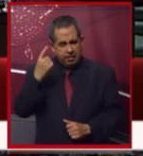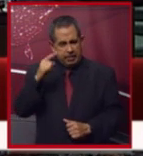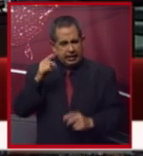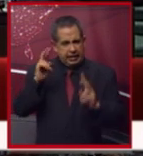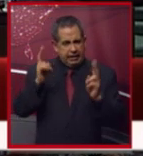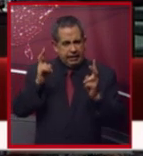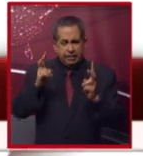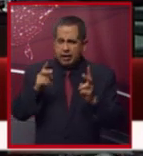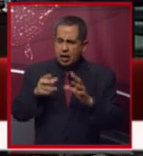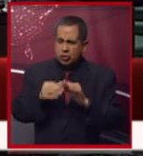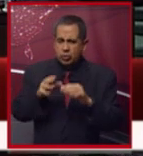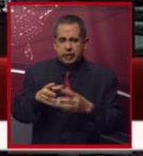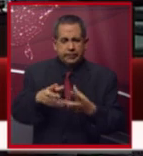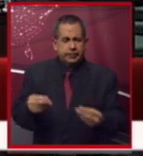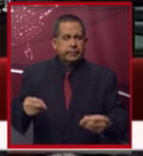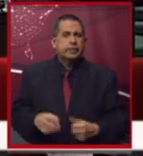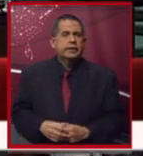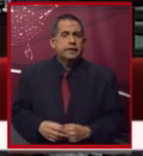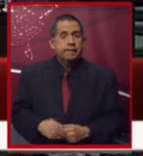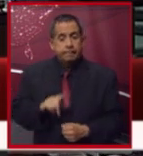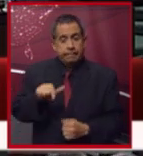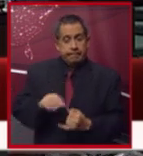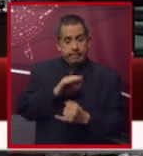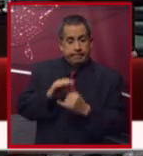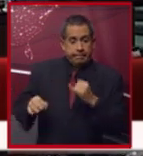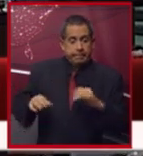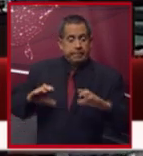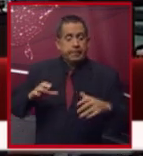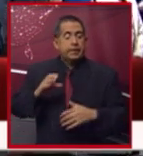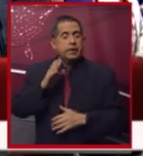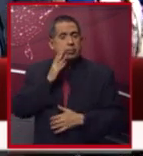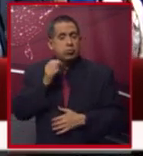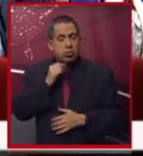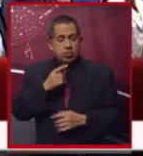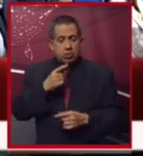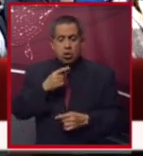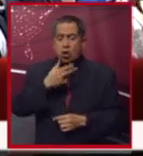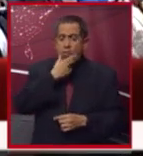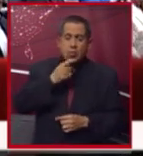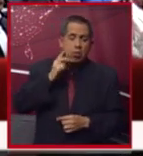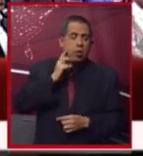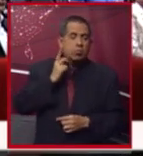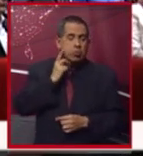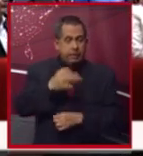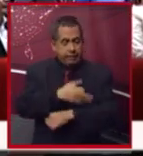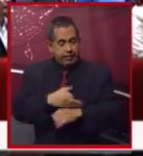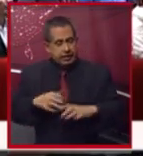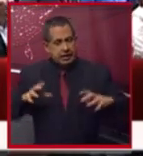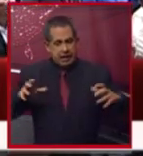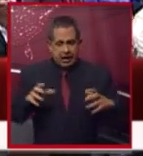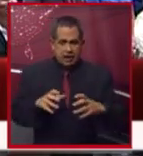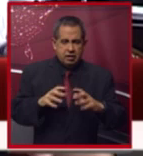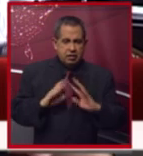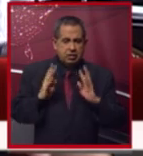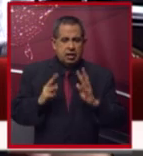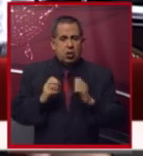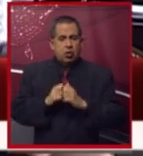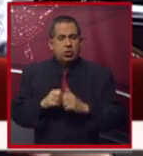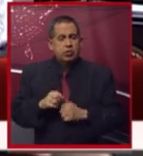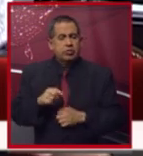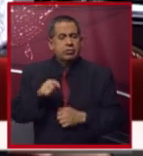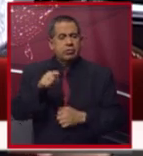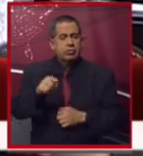de Ayotzinapa. Por último, en el Pleno Legislativo de San Lázaro, diputadas, diputados, familiares de la galardonada y del diputado Eduardo